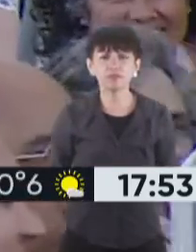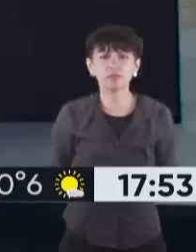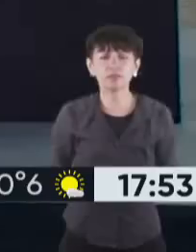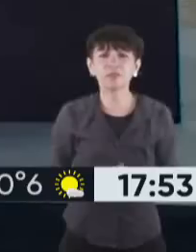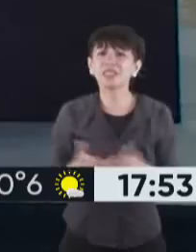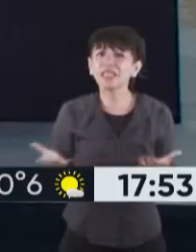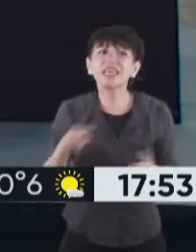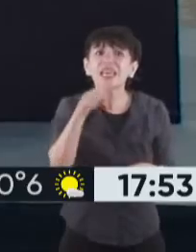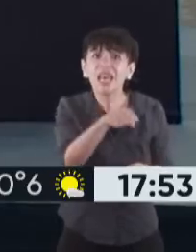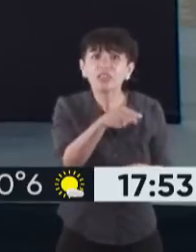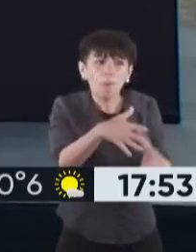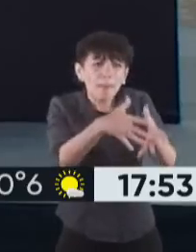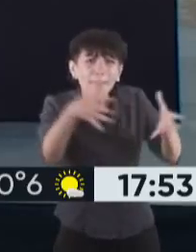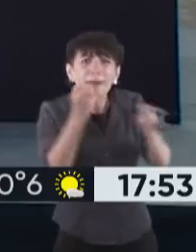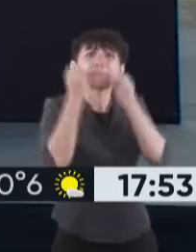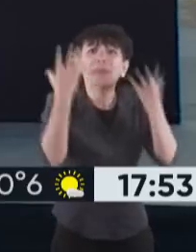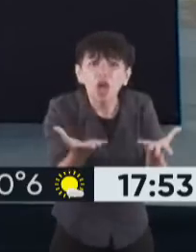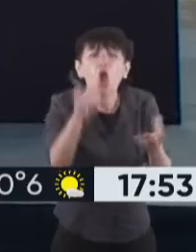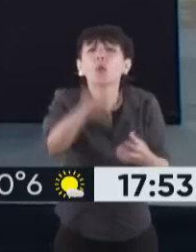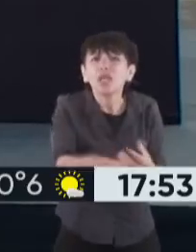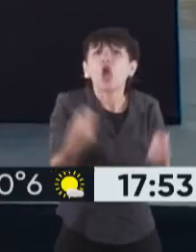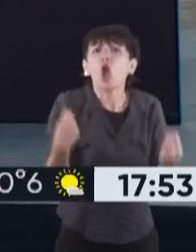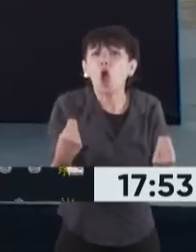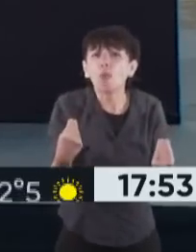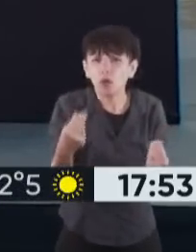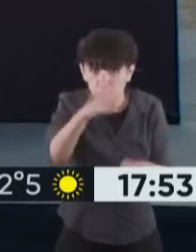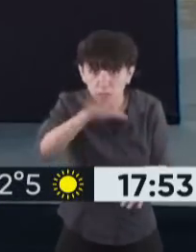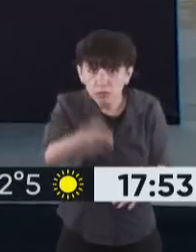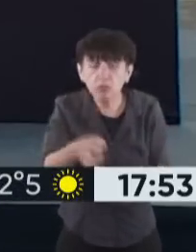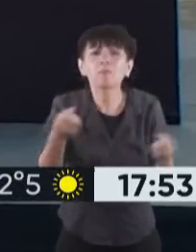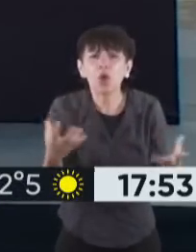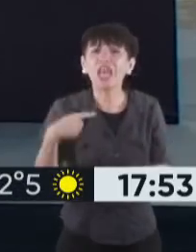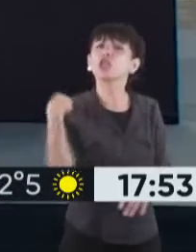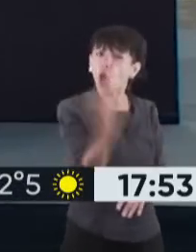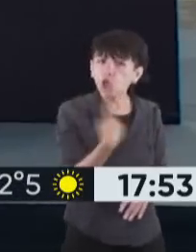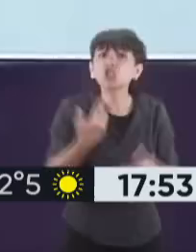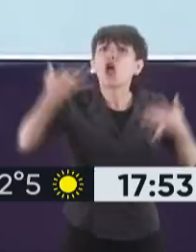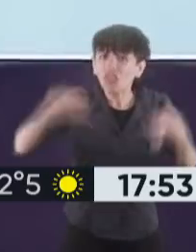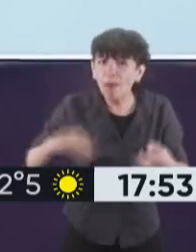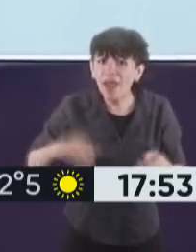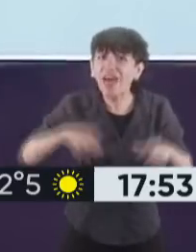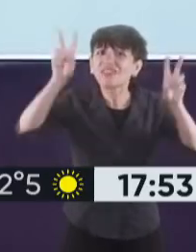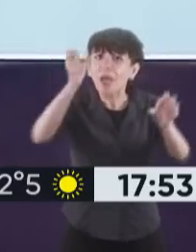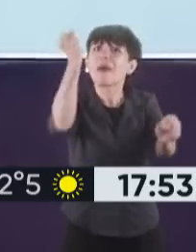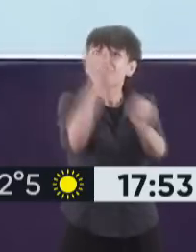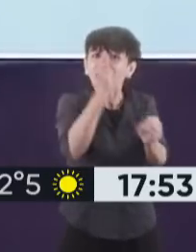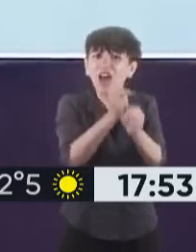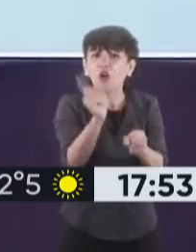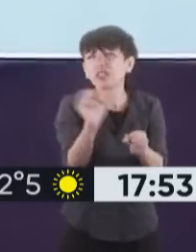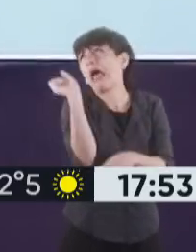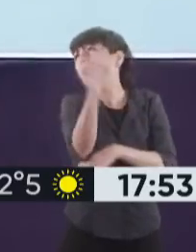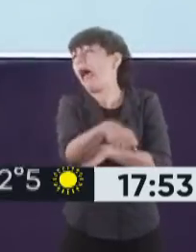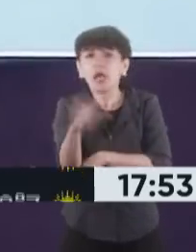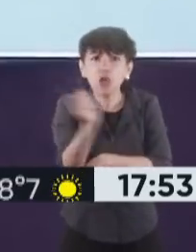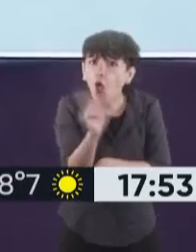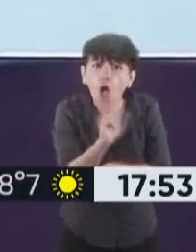¿Y eso saben por qué es posible? ¿Saben por qué es posible? Porque a nosotros de verdad el trabajo nos preocupa, porque para nosotros el